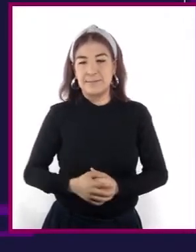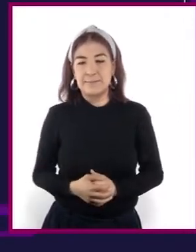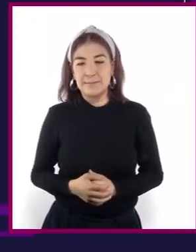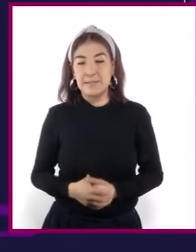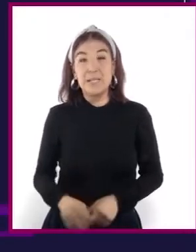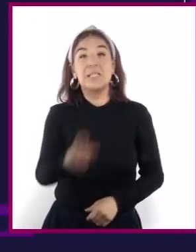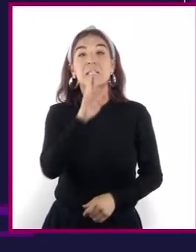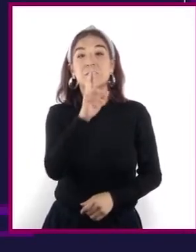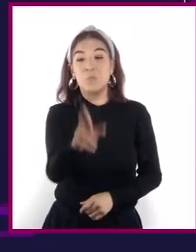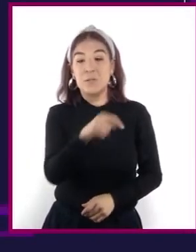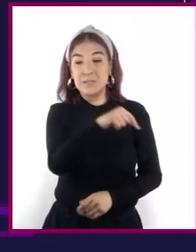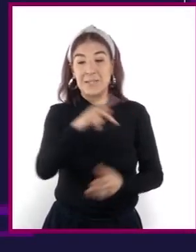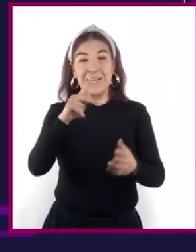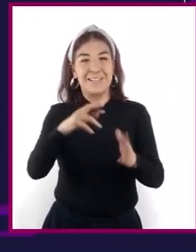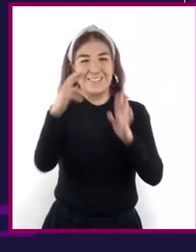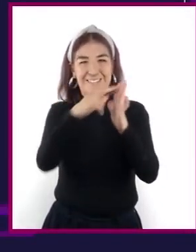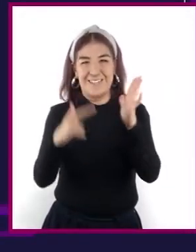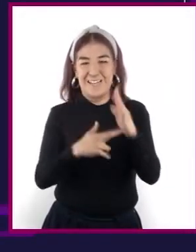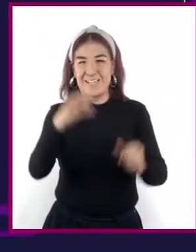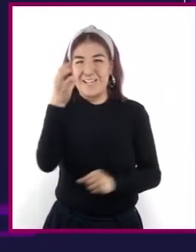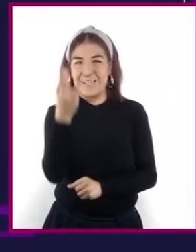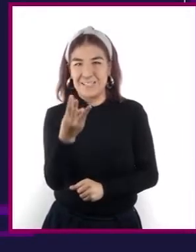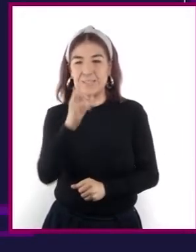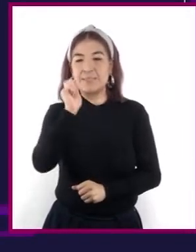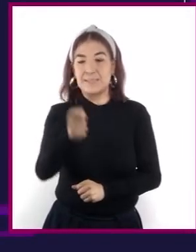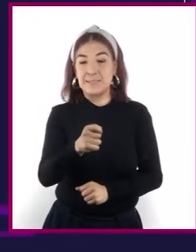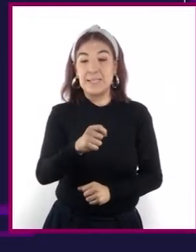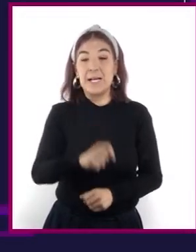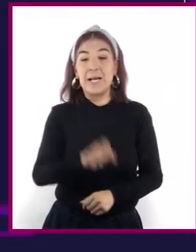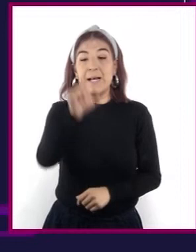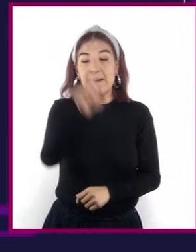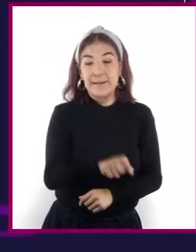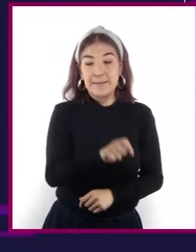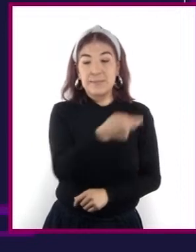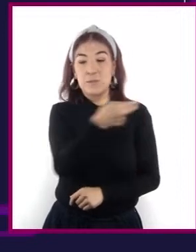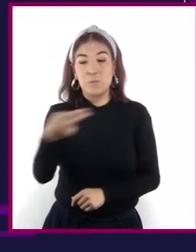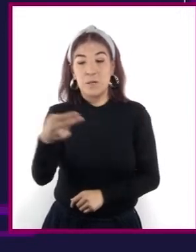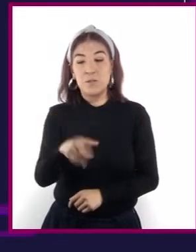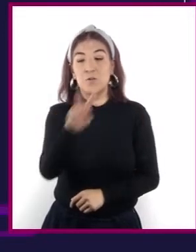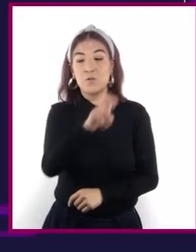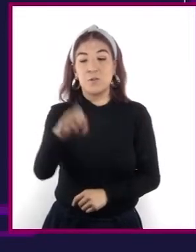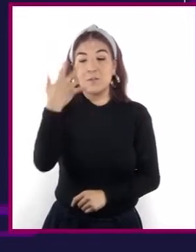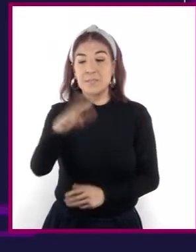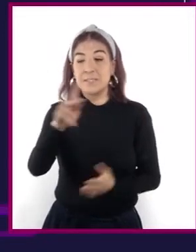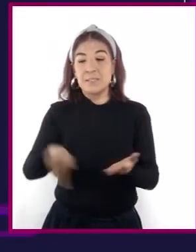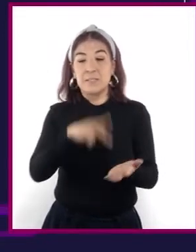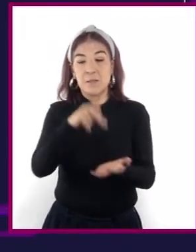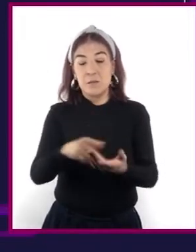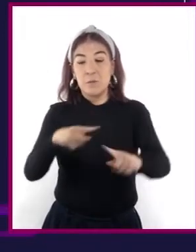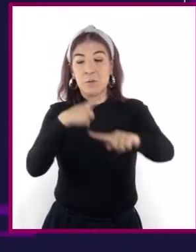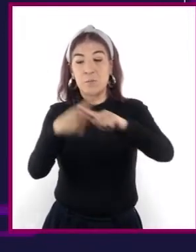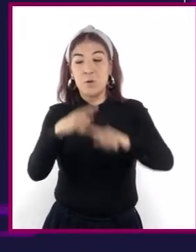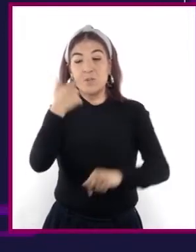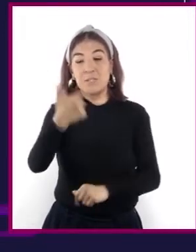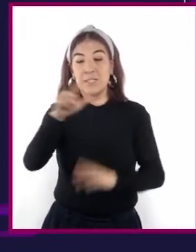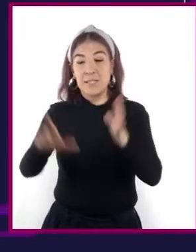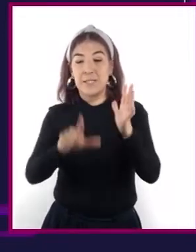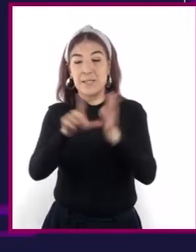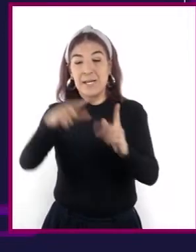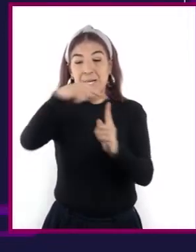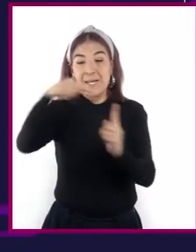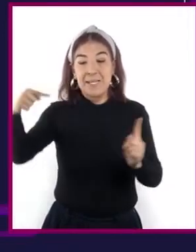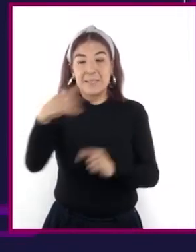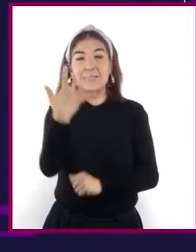Al resolver la regla de 3 tenemos que X es igual a 210 kilómetros por 7 litros